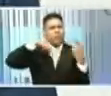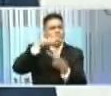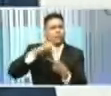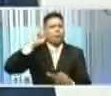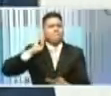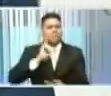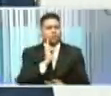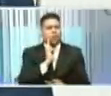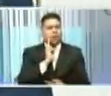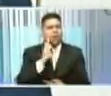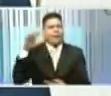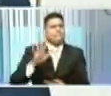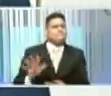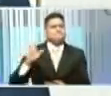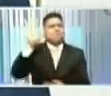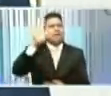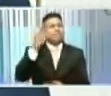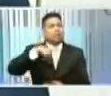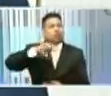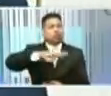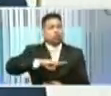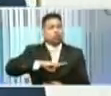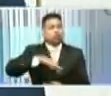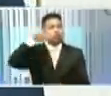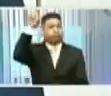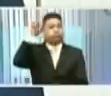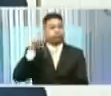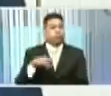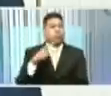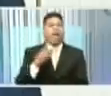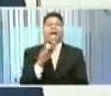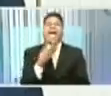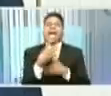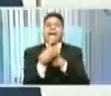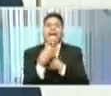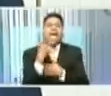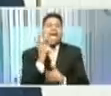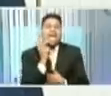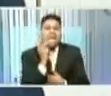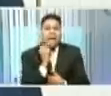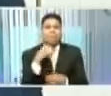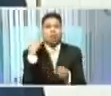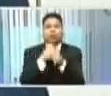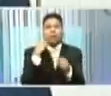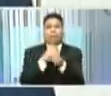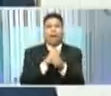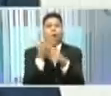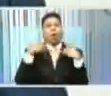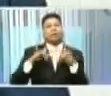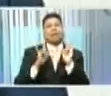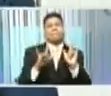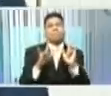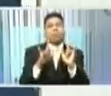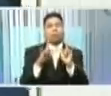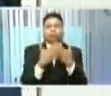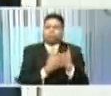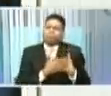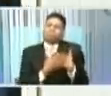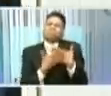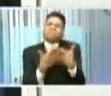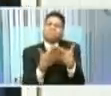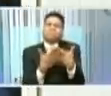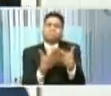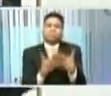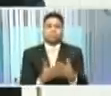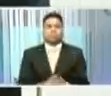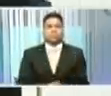Nosotros tenemos que ser todos los días el ejemplo del trabajo, del amor, de la solidaridad. Para